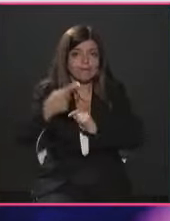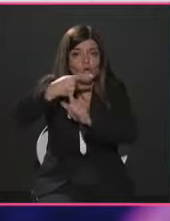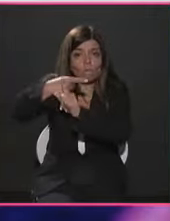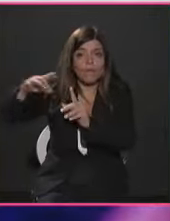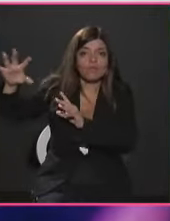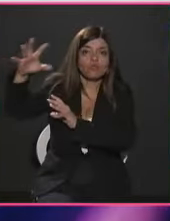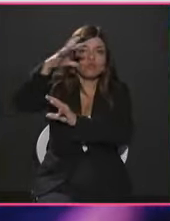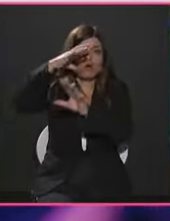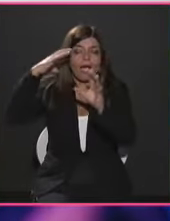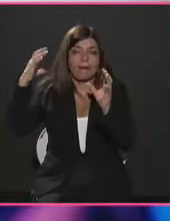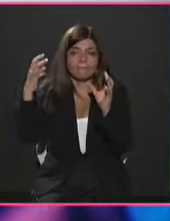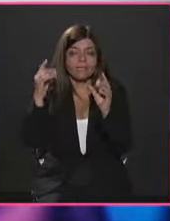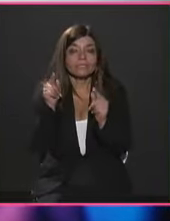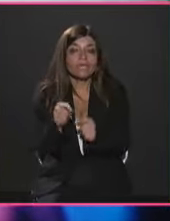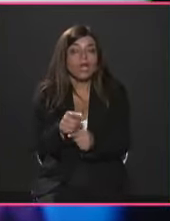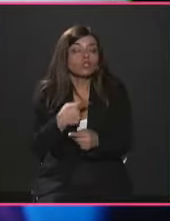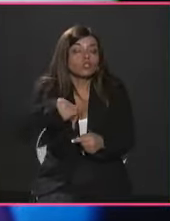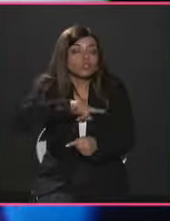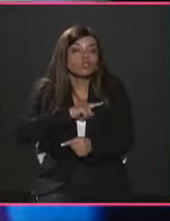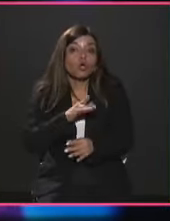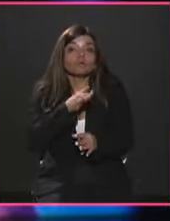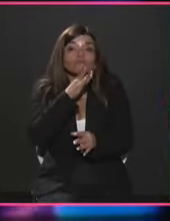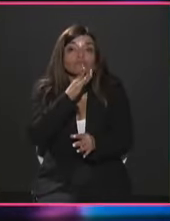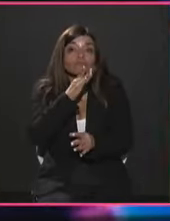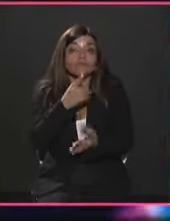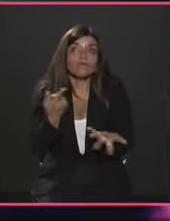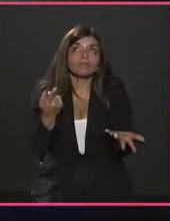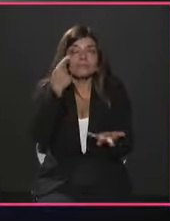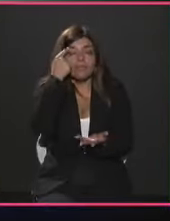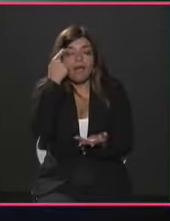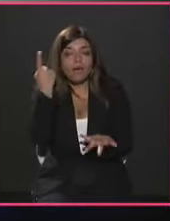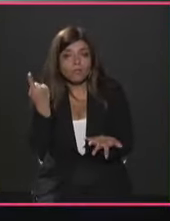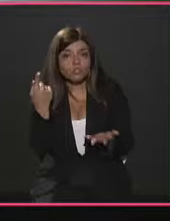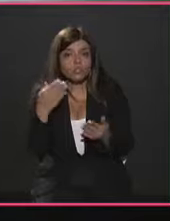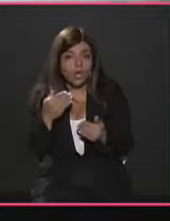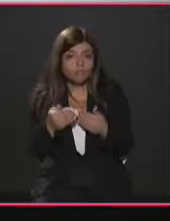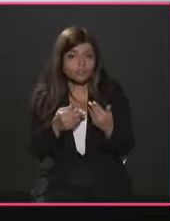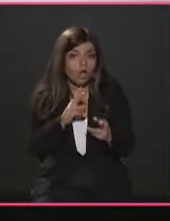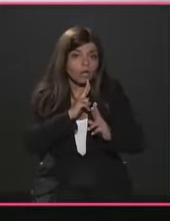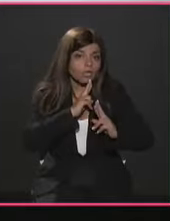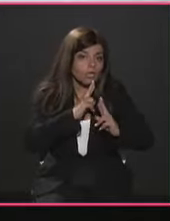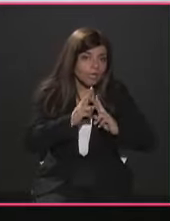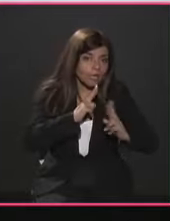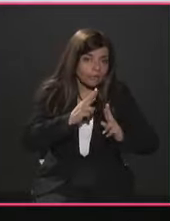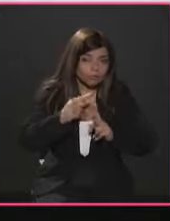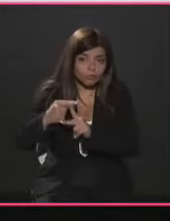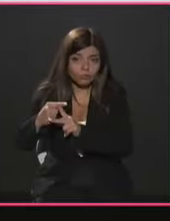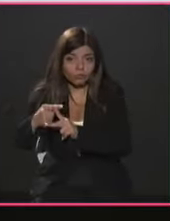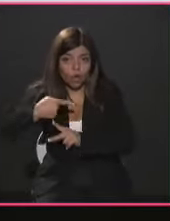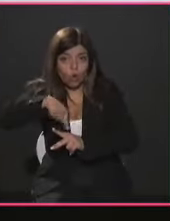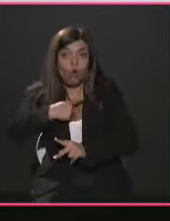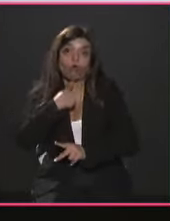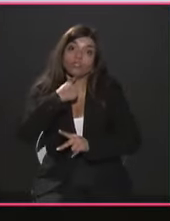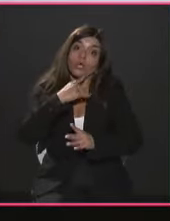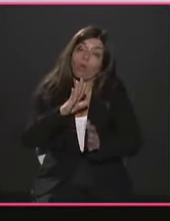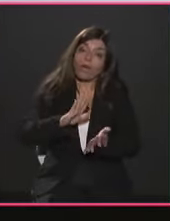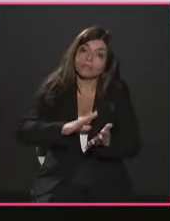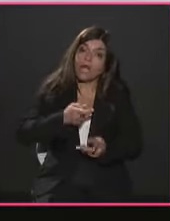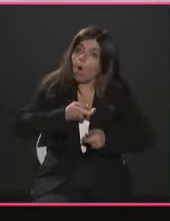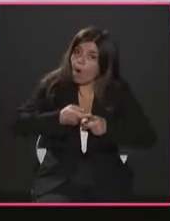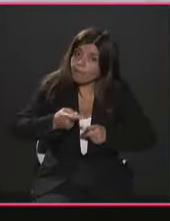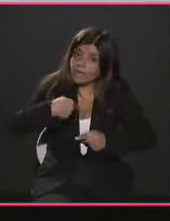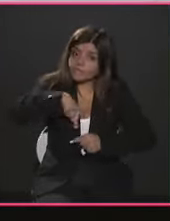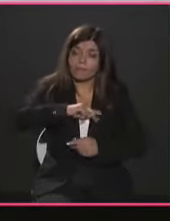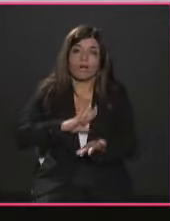ambiente de maneras que ni siquiera nosotros teníamos pensada si esto puede tener resultados y consecuencias para nuestra propia salud y amenaza a nuestra